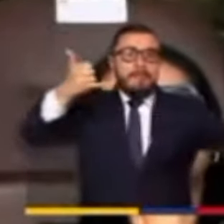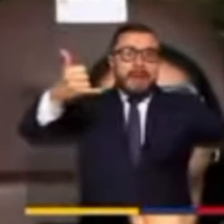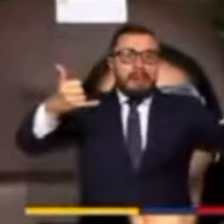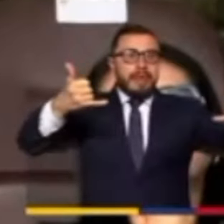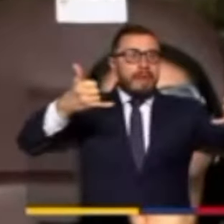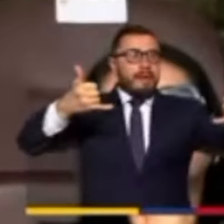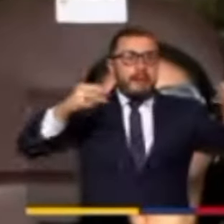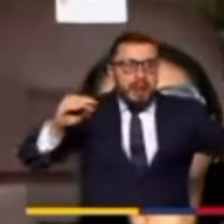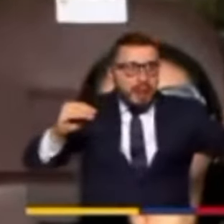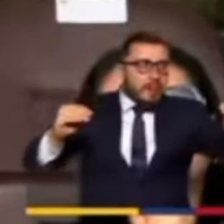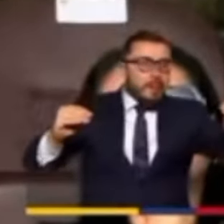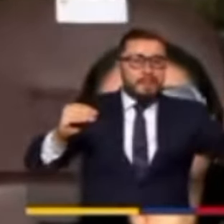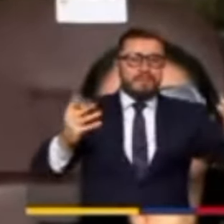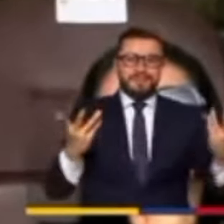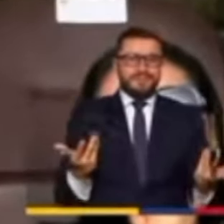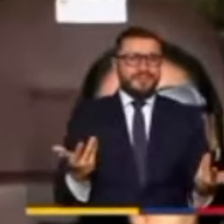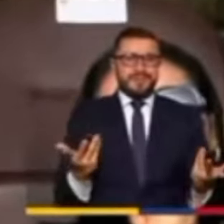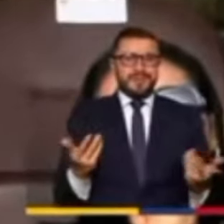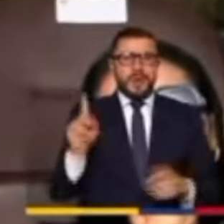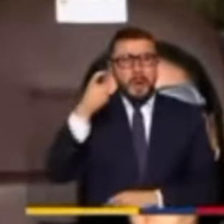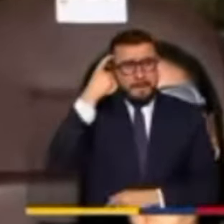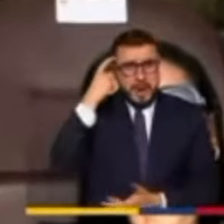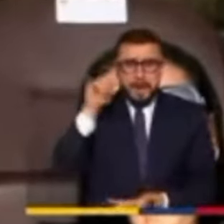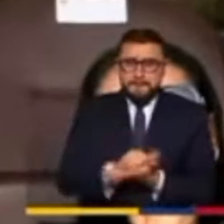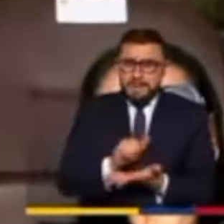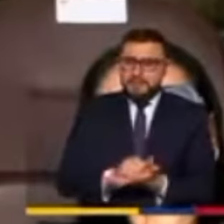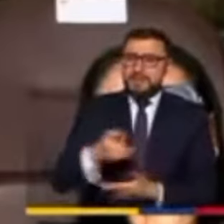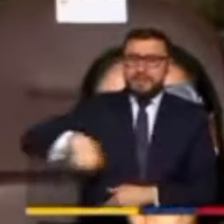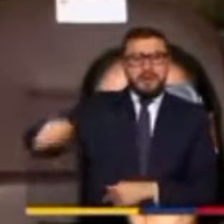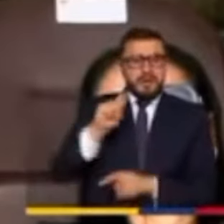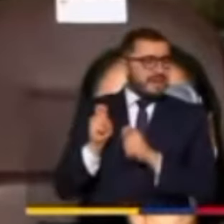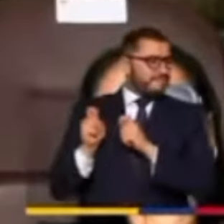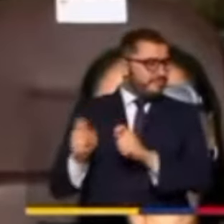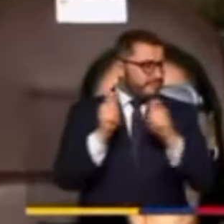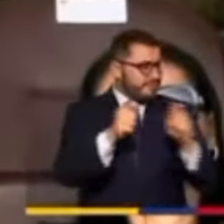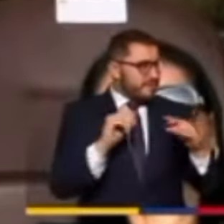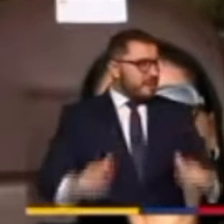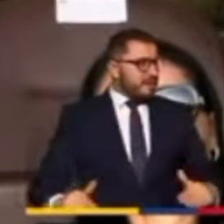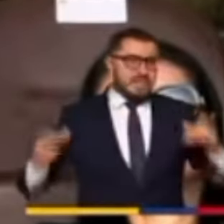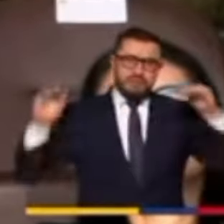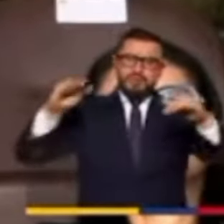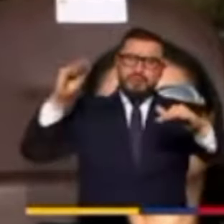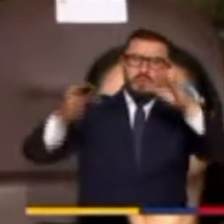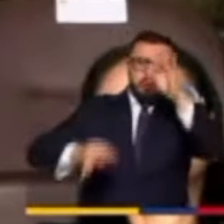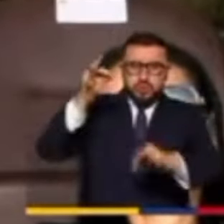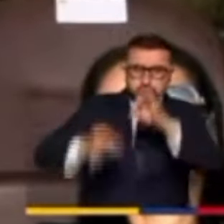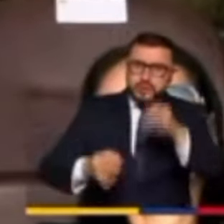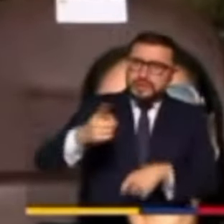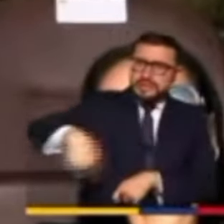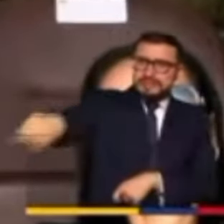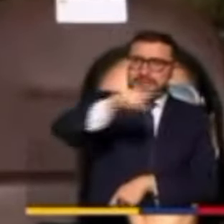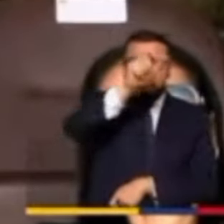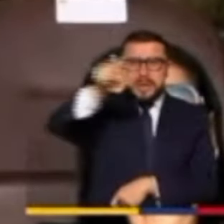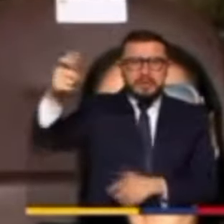que el gobierno está interviniendo las mismas personas o los mismos cargos, magistrados de la justicia